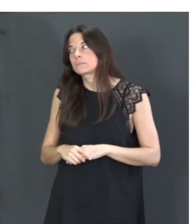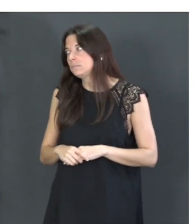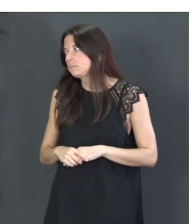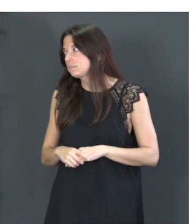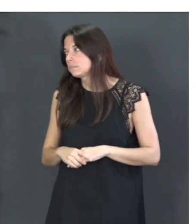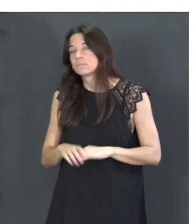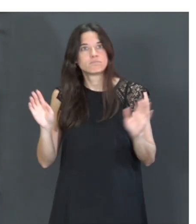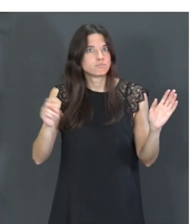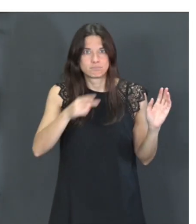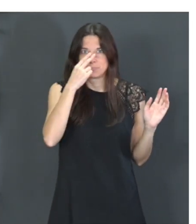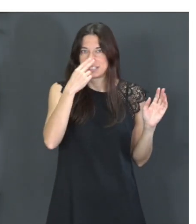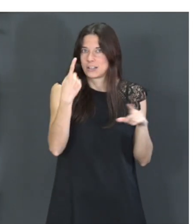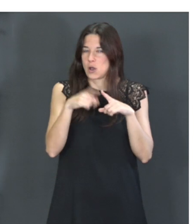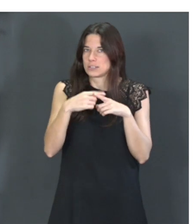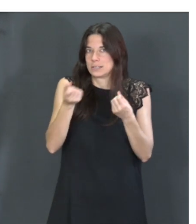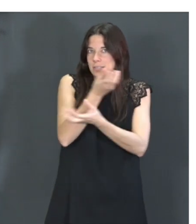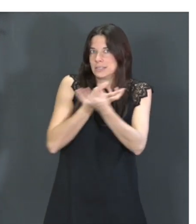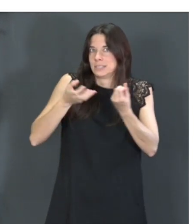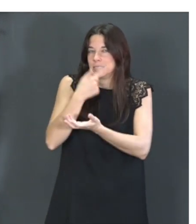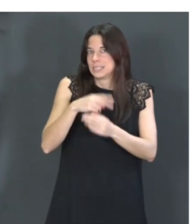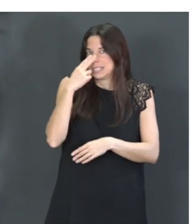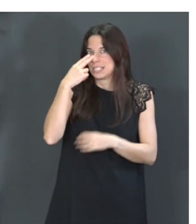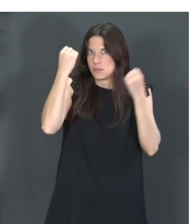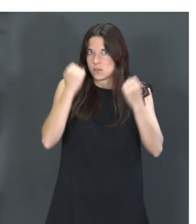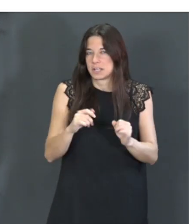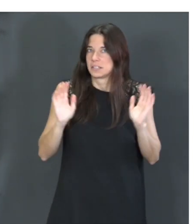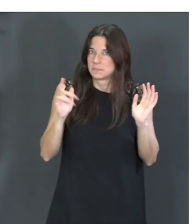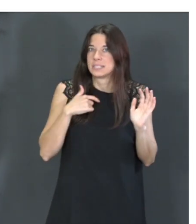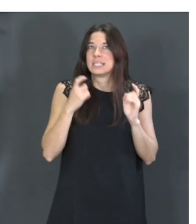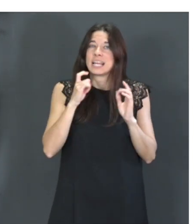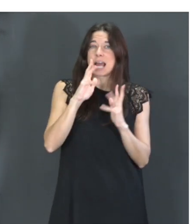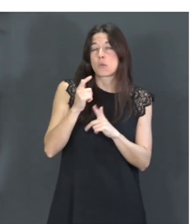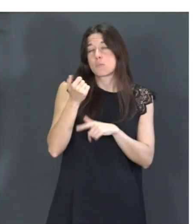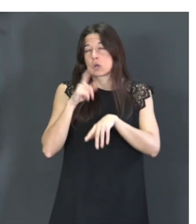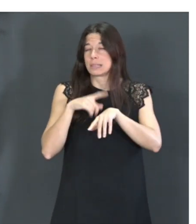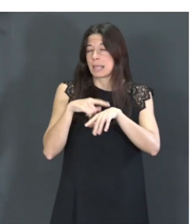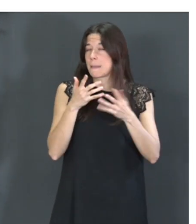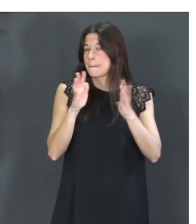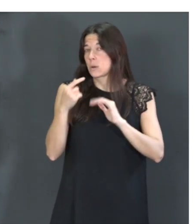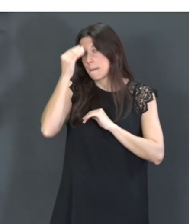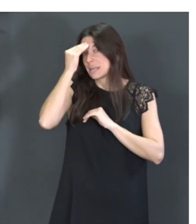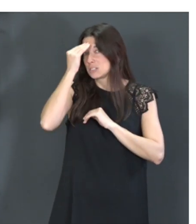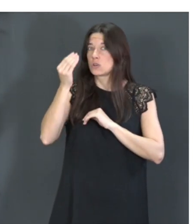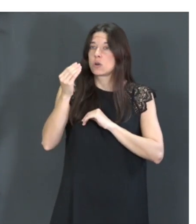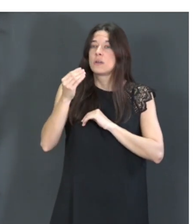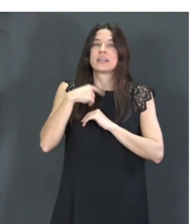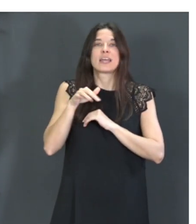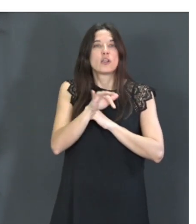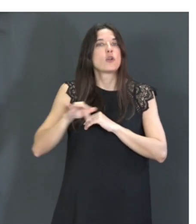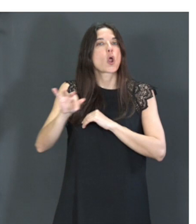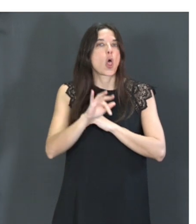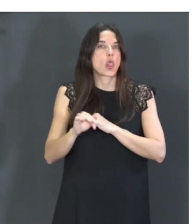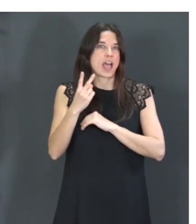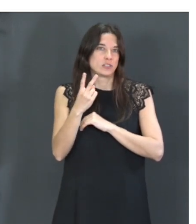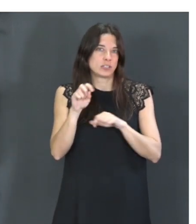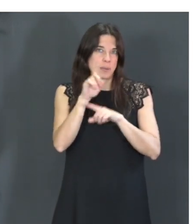Bueno, qué interesante todo lo que estáis contando, y bueno, calculando un poquito tiempo, yo creo que nos va a dar tiempo a 2 rondas más de